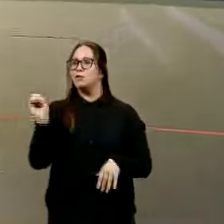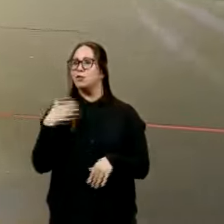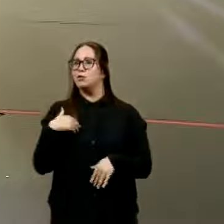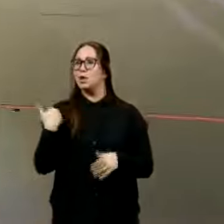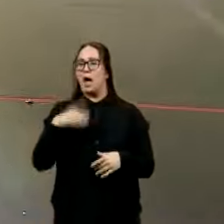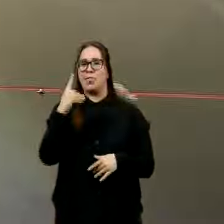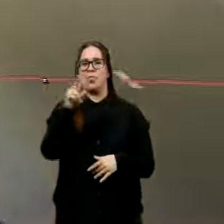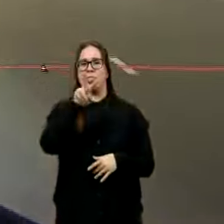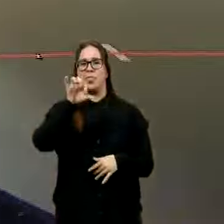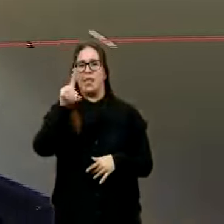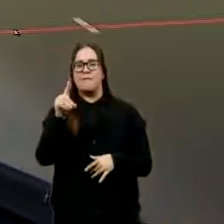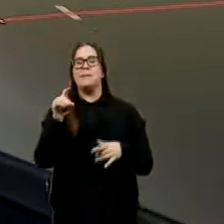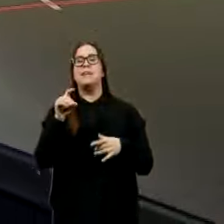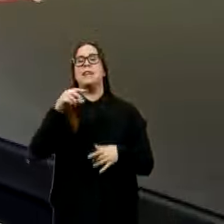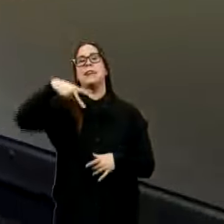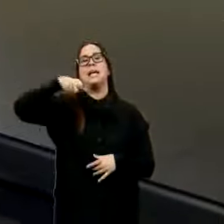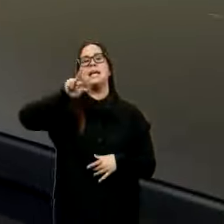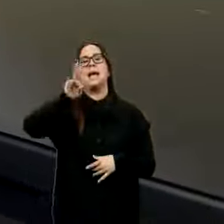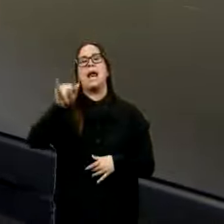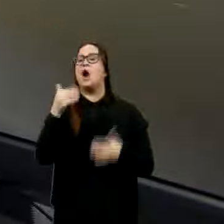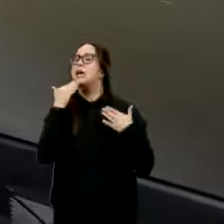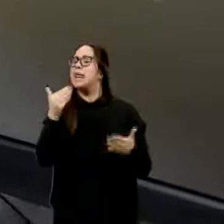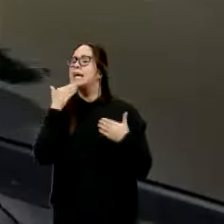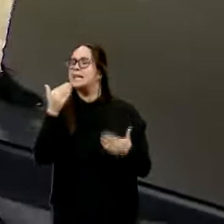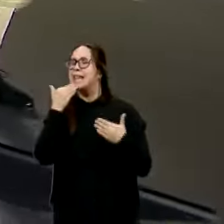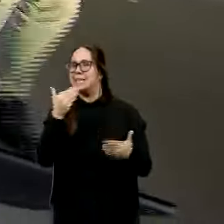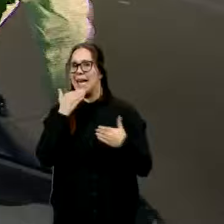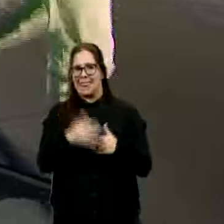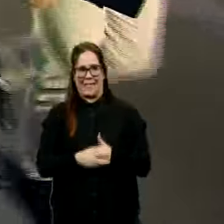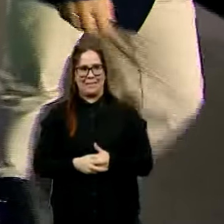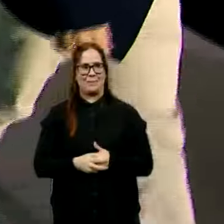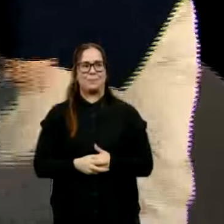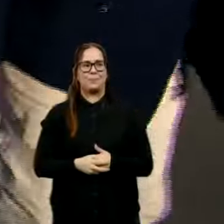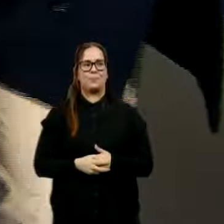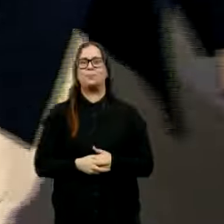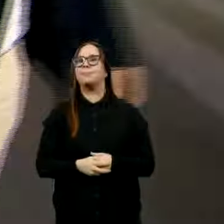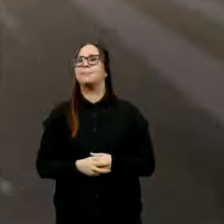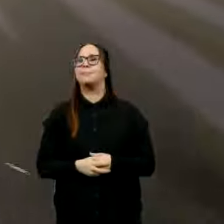Muchas gracias, muchas gracias, muchas gracias, David, que no se pierda.